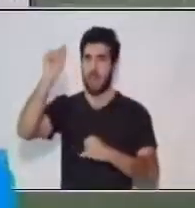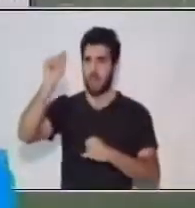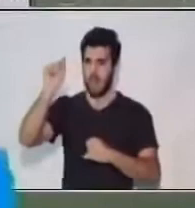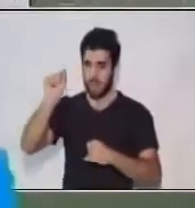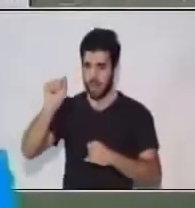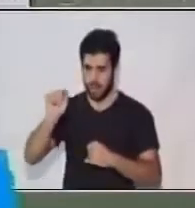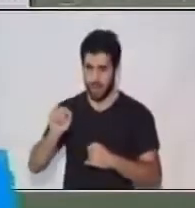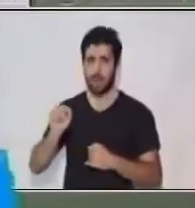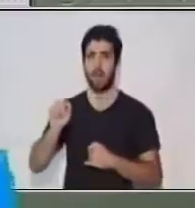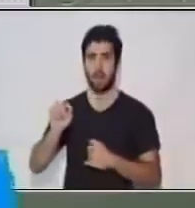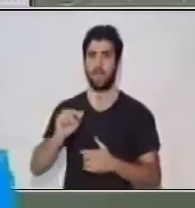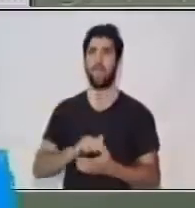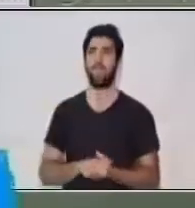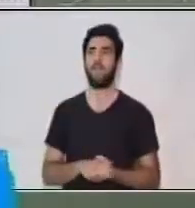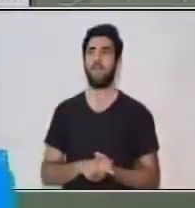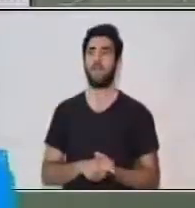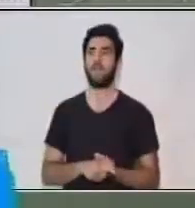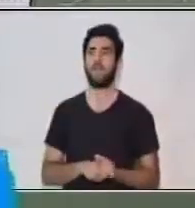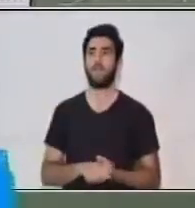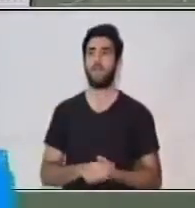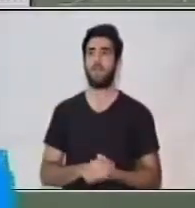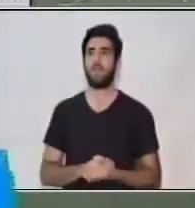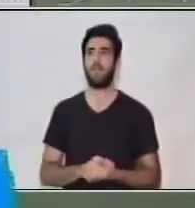mi vector,